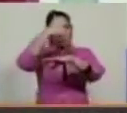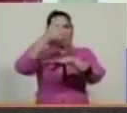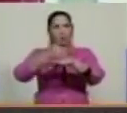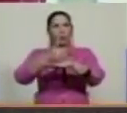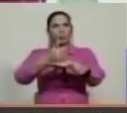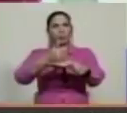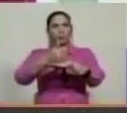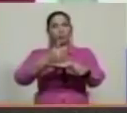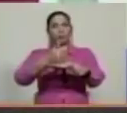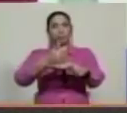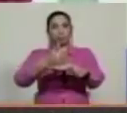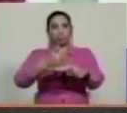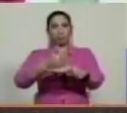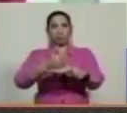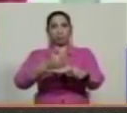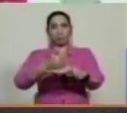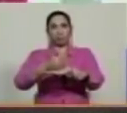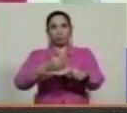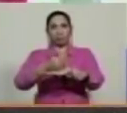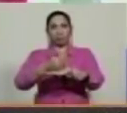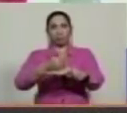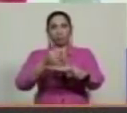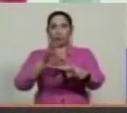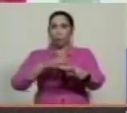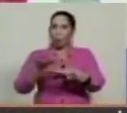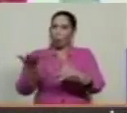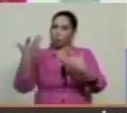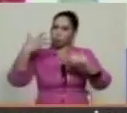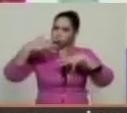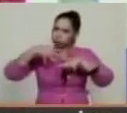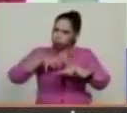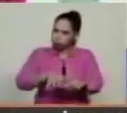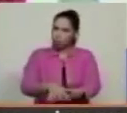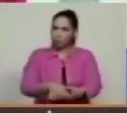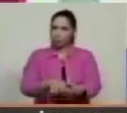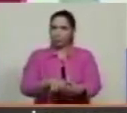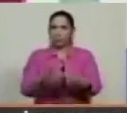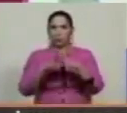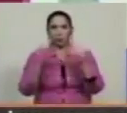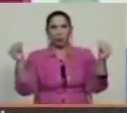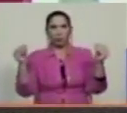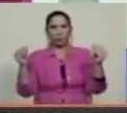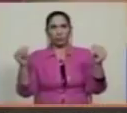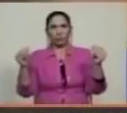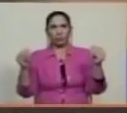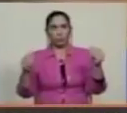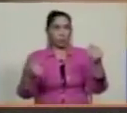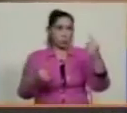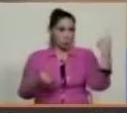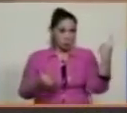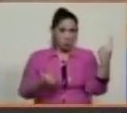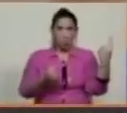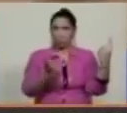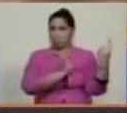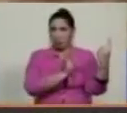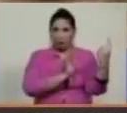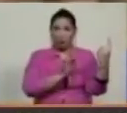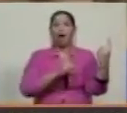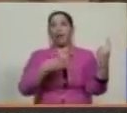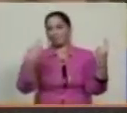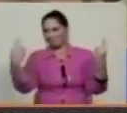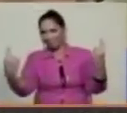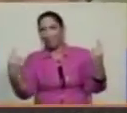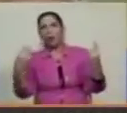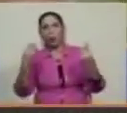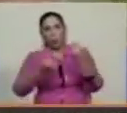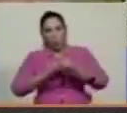uno, porque se complementan. Lo que no hace uno, lo hace el otro. Una mano lava la